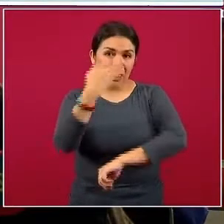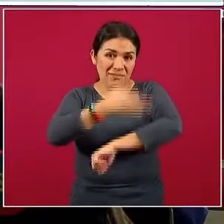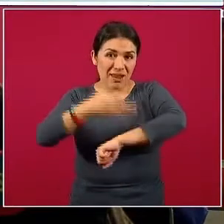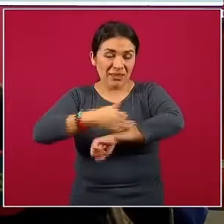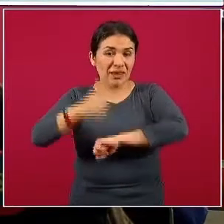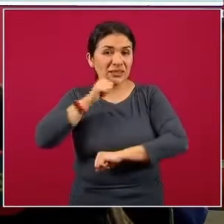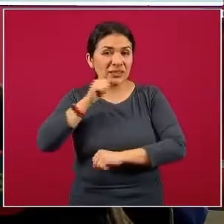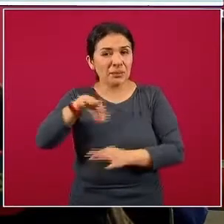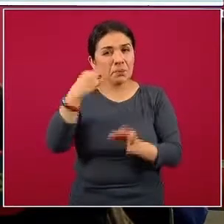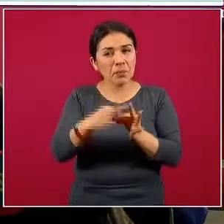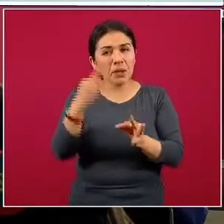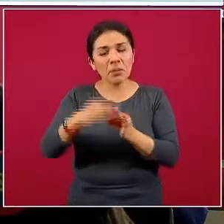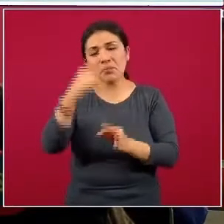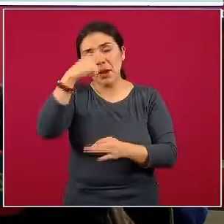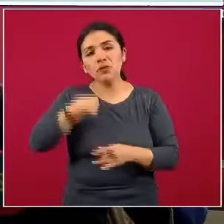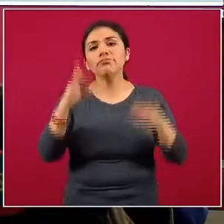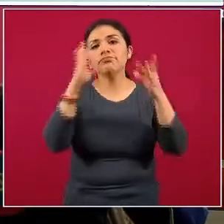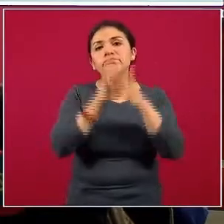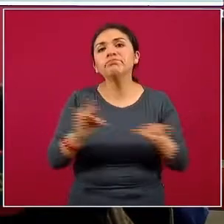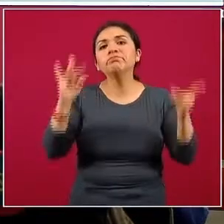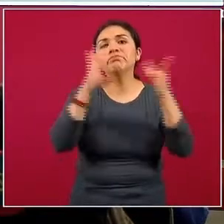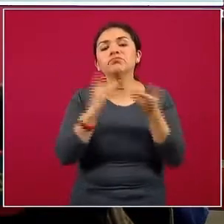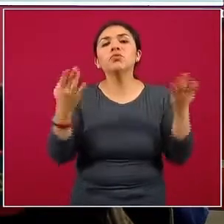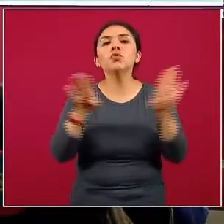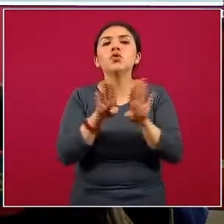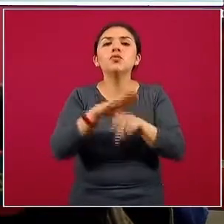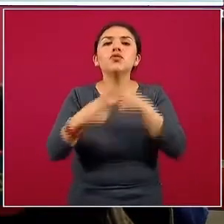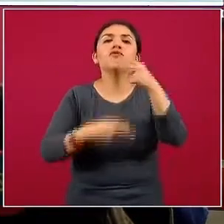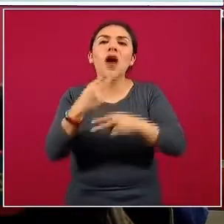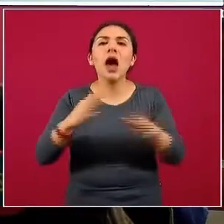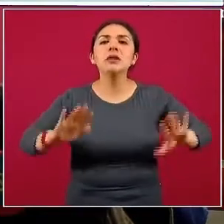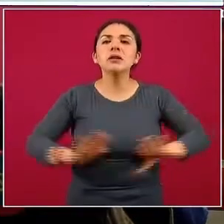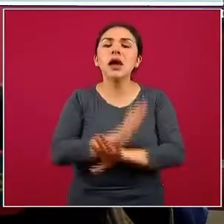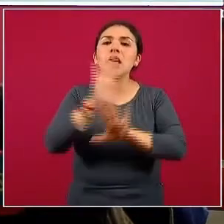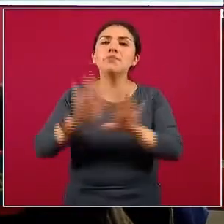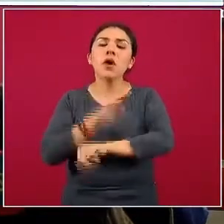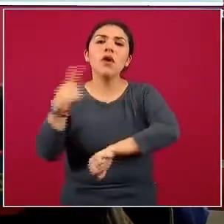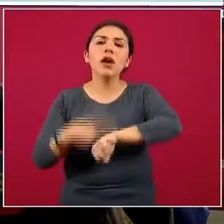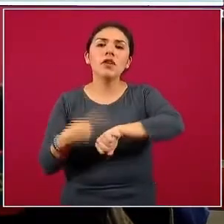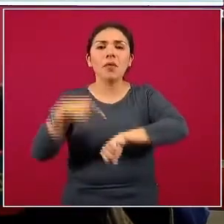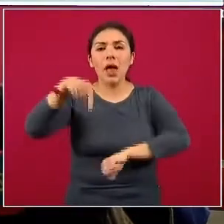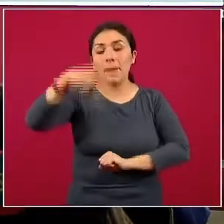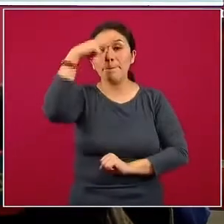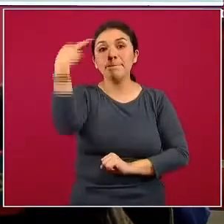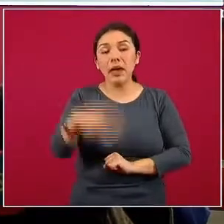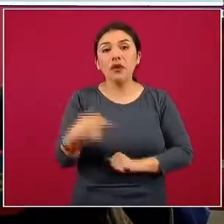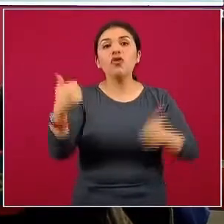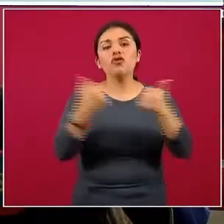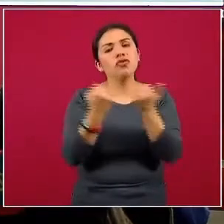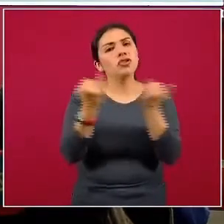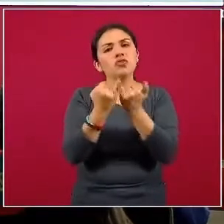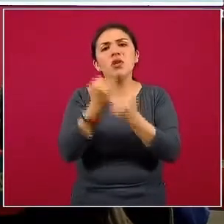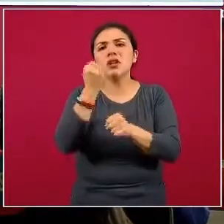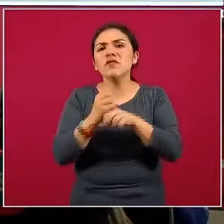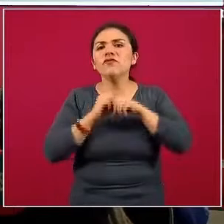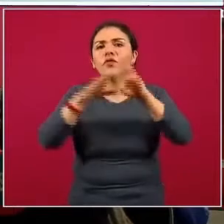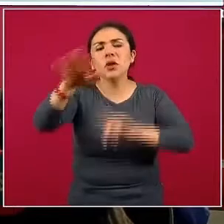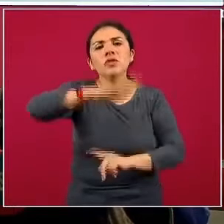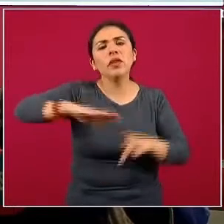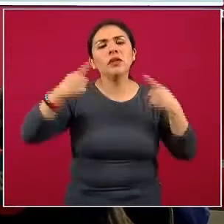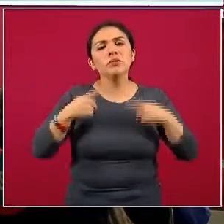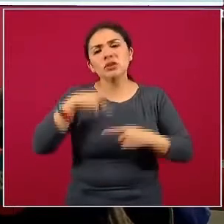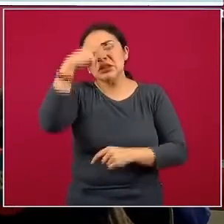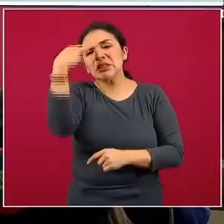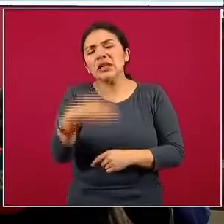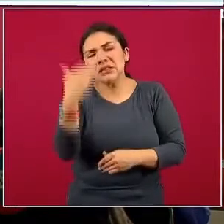vespertinas, en donde en cada una de ellas estamos actualizando el comportamiento de la epidemia en México e informando a la población sobre